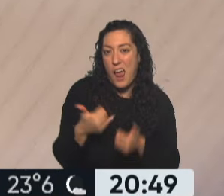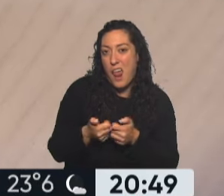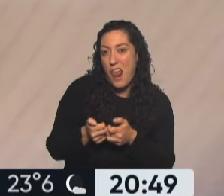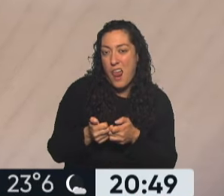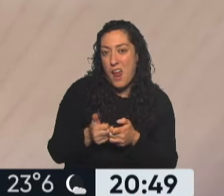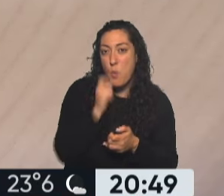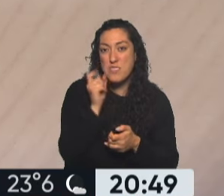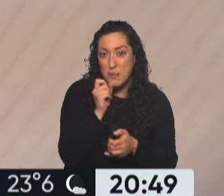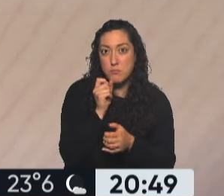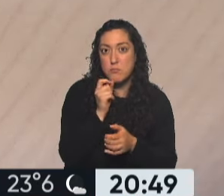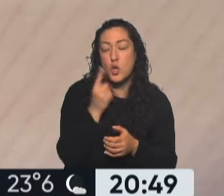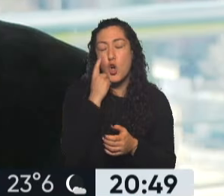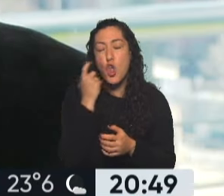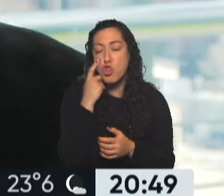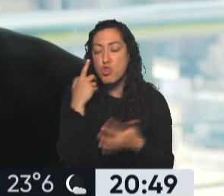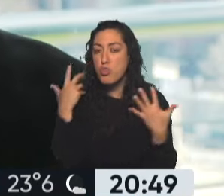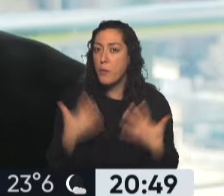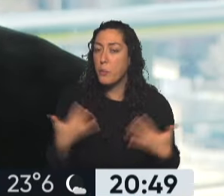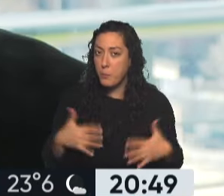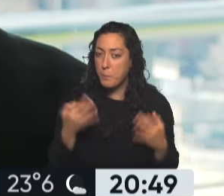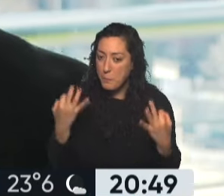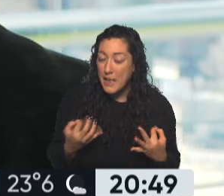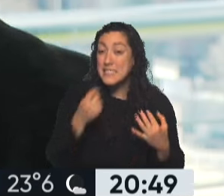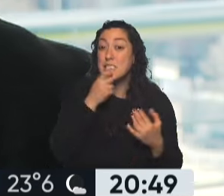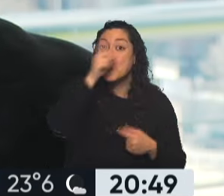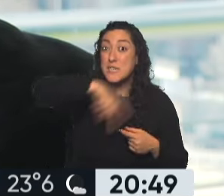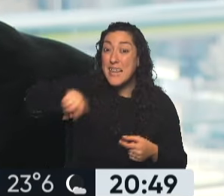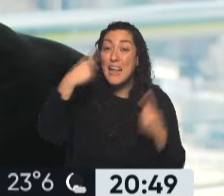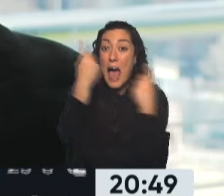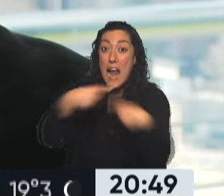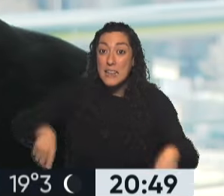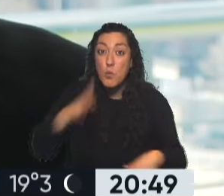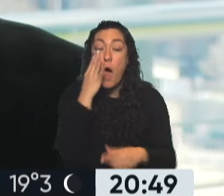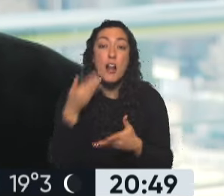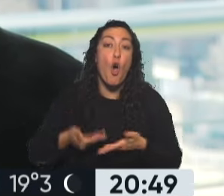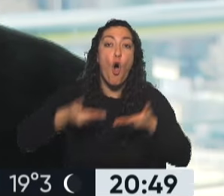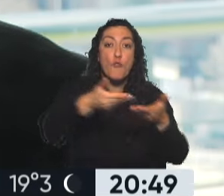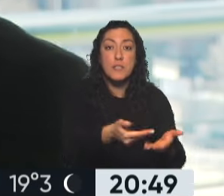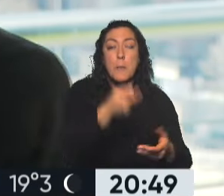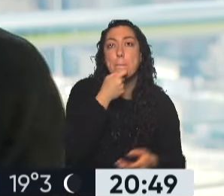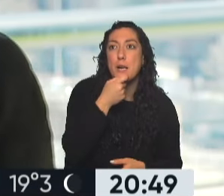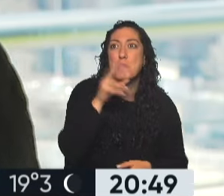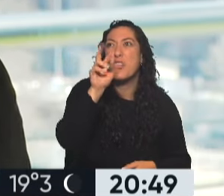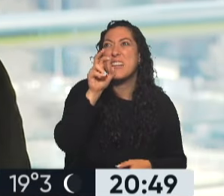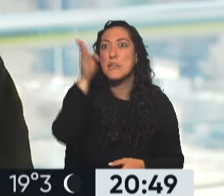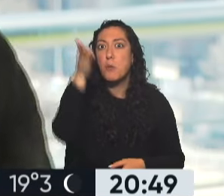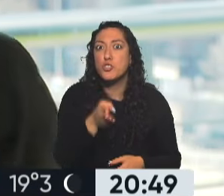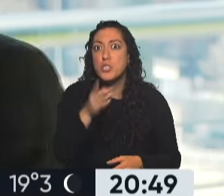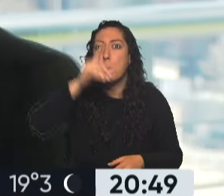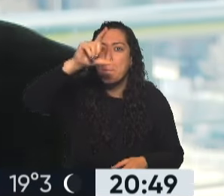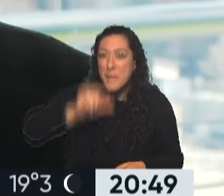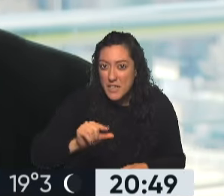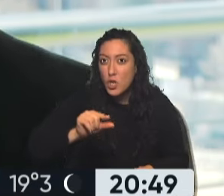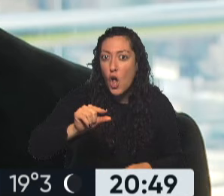las recomendaciones de rigor, cuando les ofrezcan un artículo que vale un 30% del valor